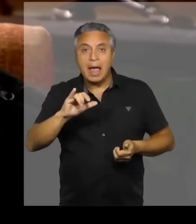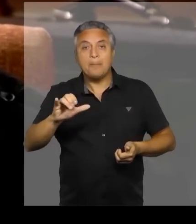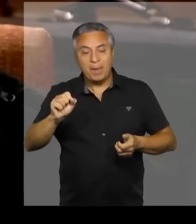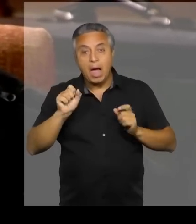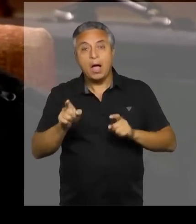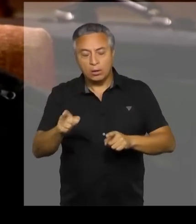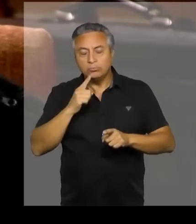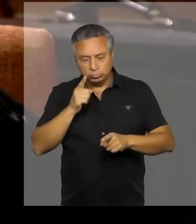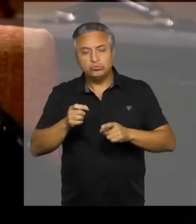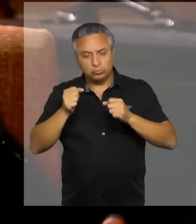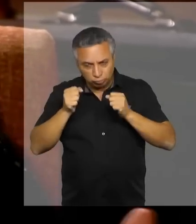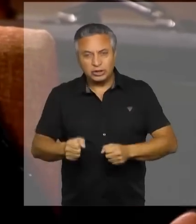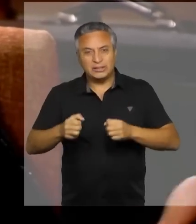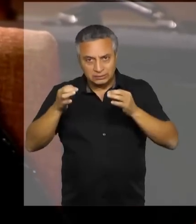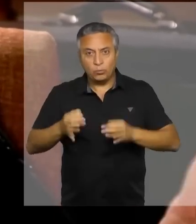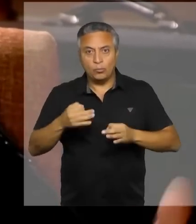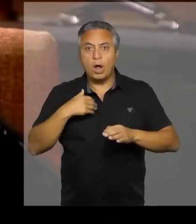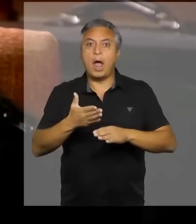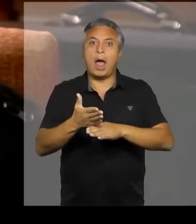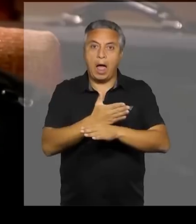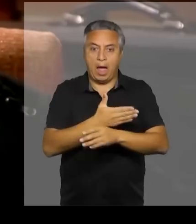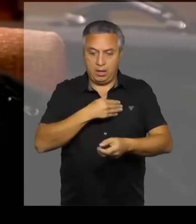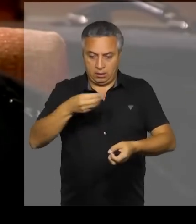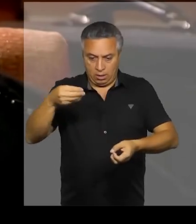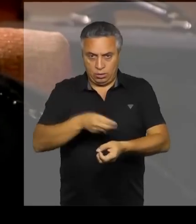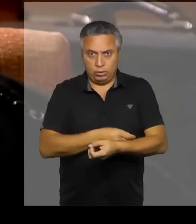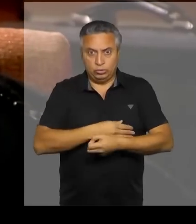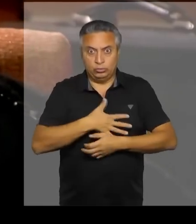probarla antes de meterme una bomba atómica en mi cuerpo.